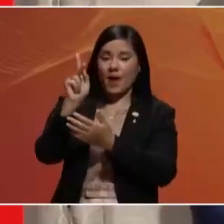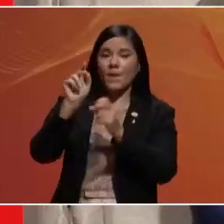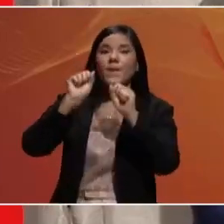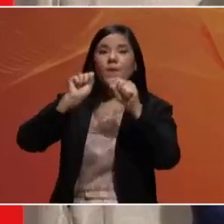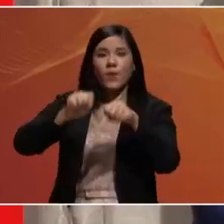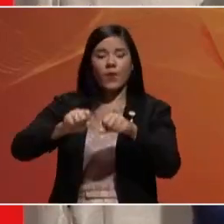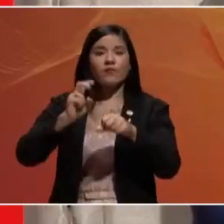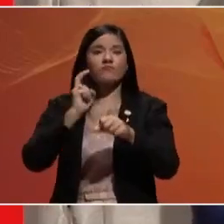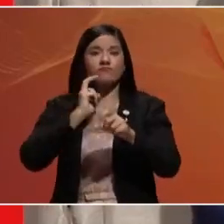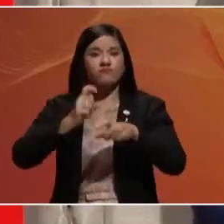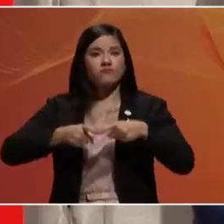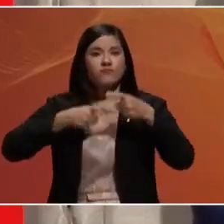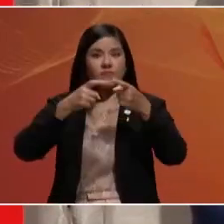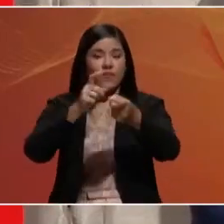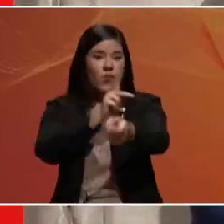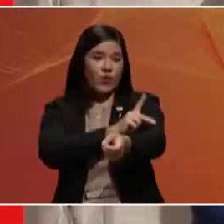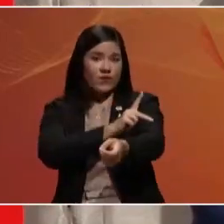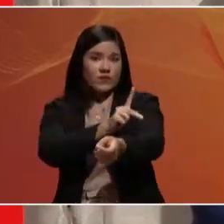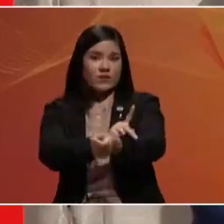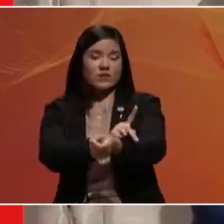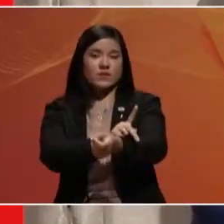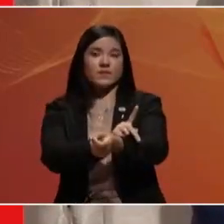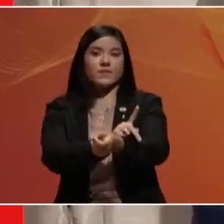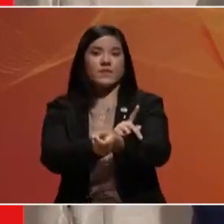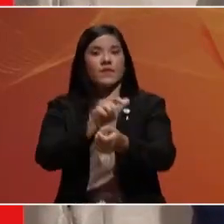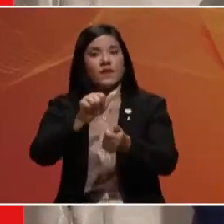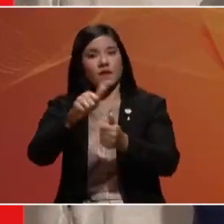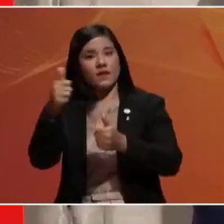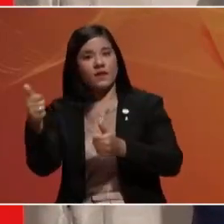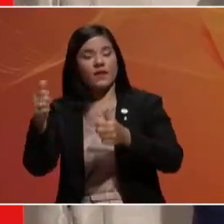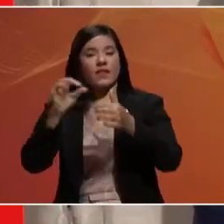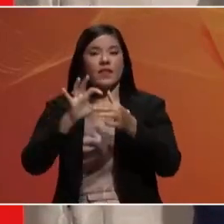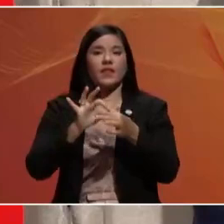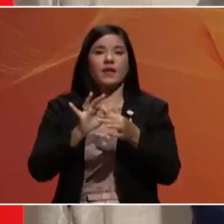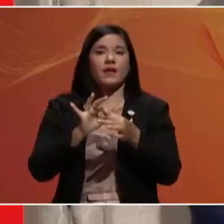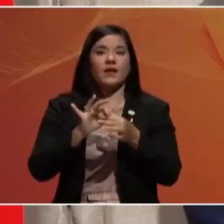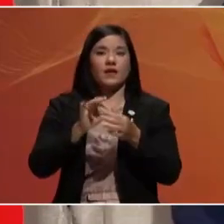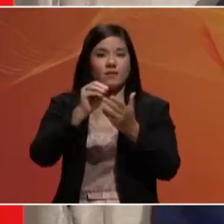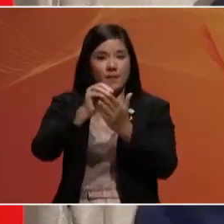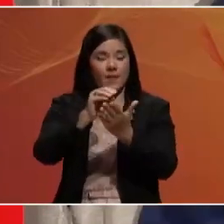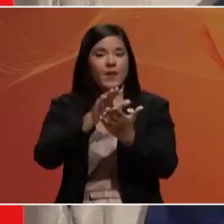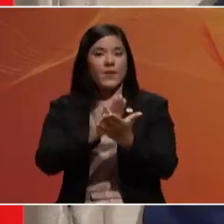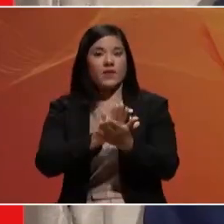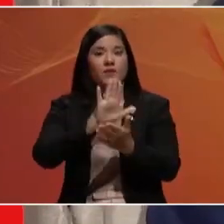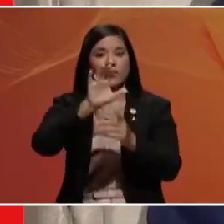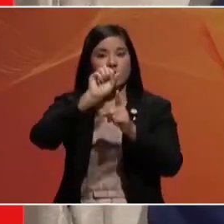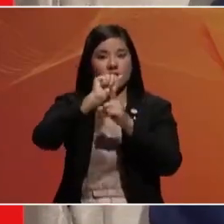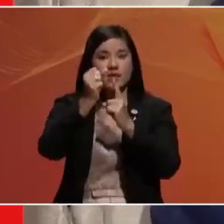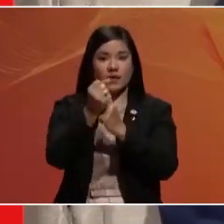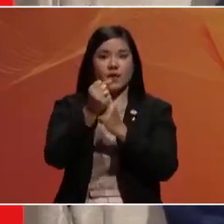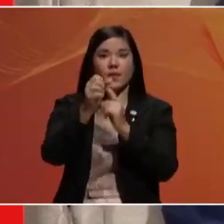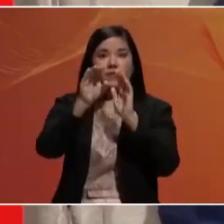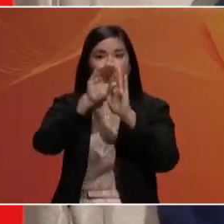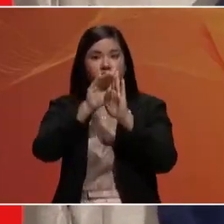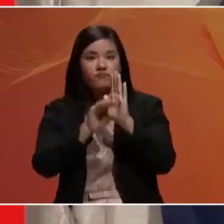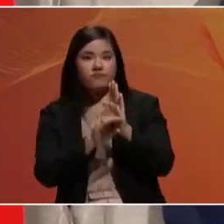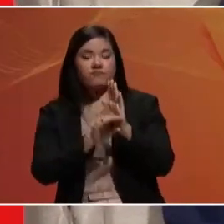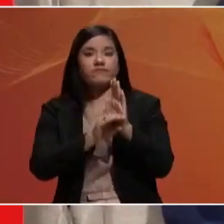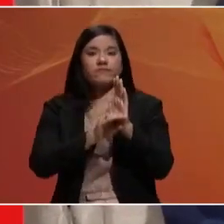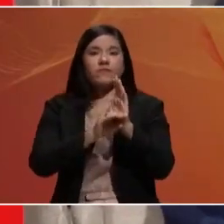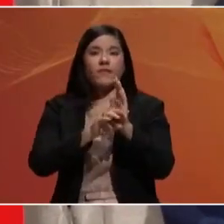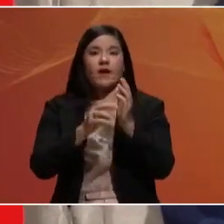la profesionalización? A través de la implementación de sus sistemas técnicos de gestión de recursos